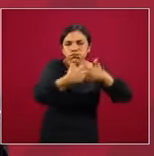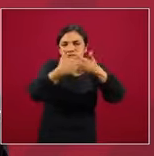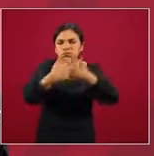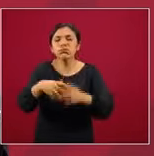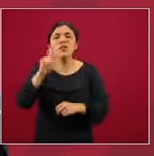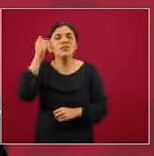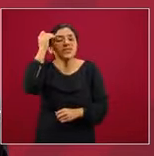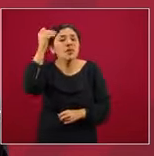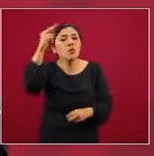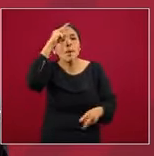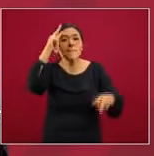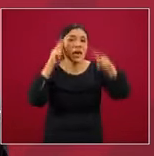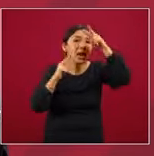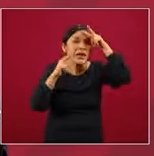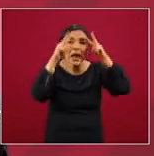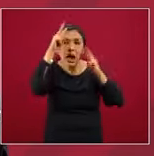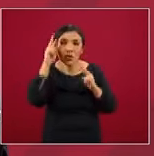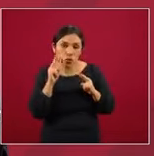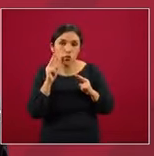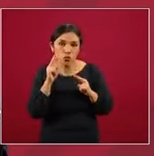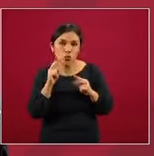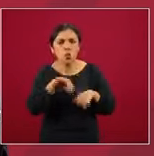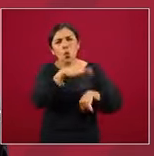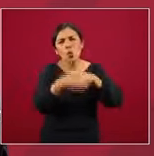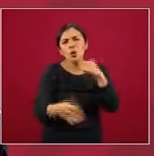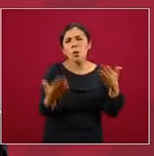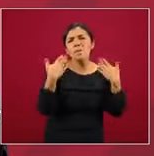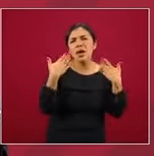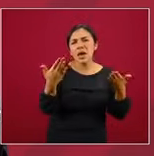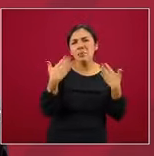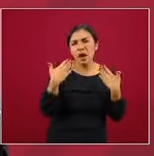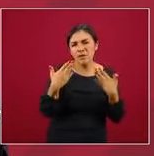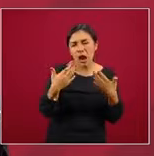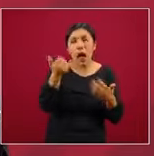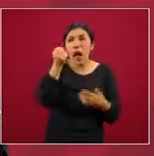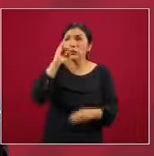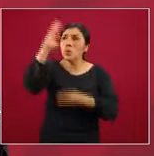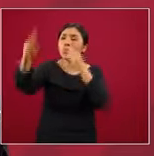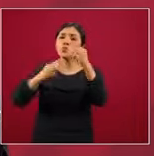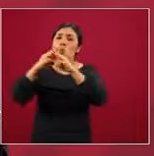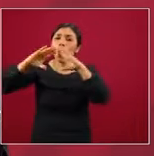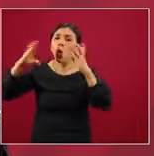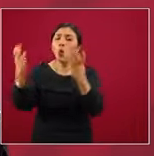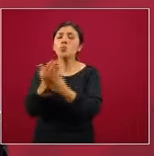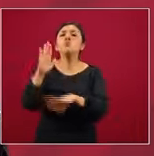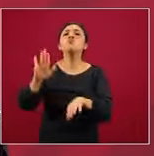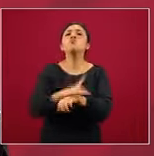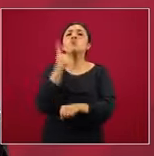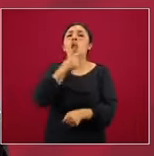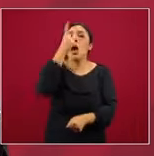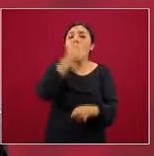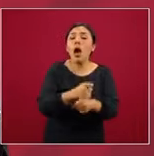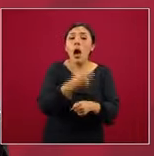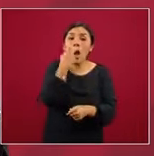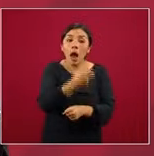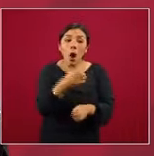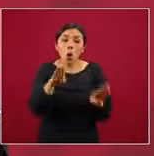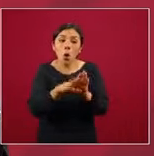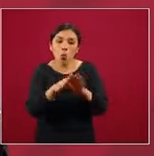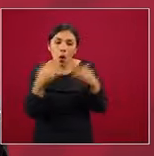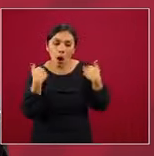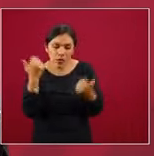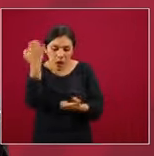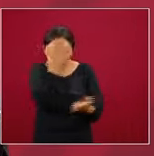el verano temprano, en la final de la primavera, a nivel mundial, porque las cepas de referencia de la vacuna